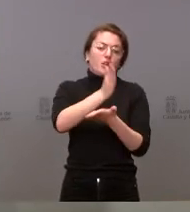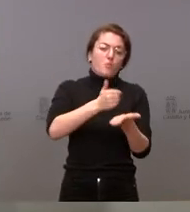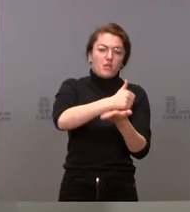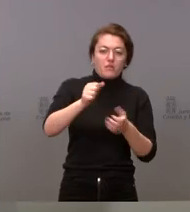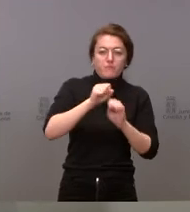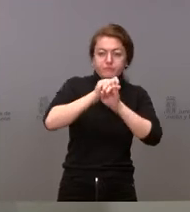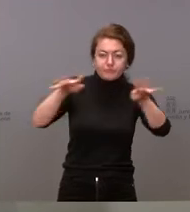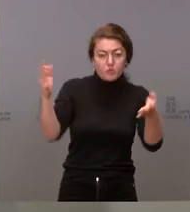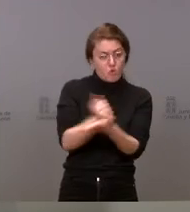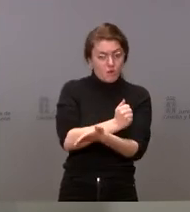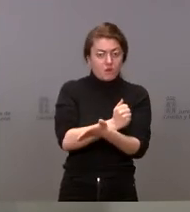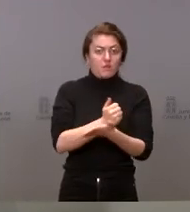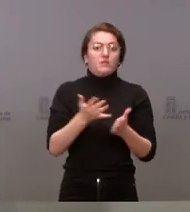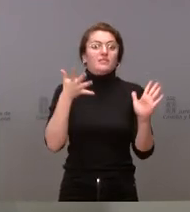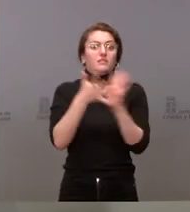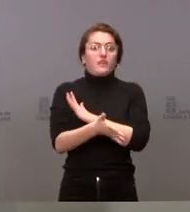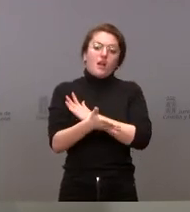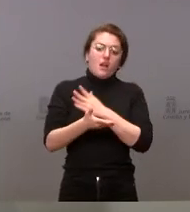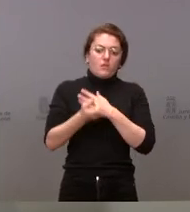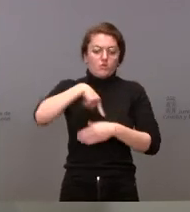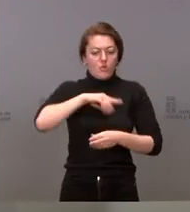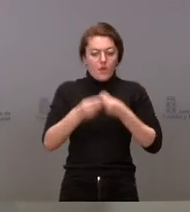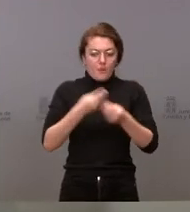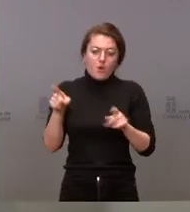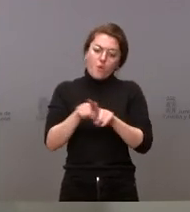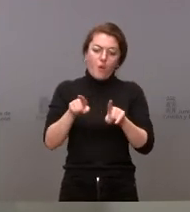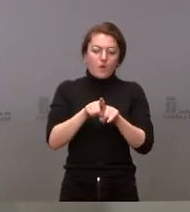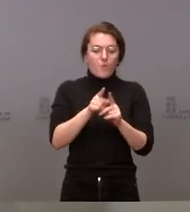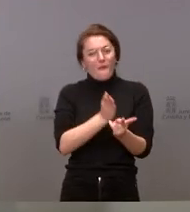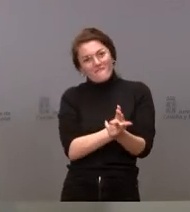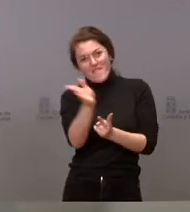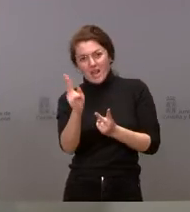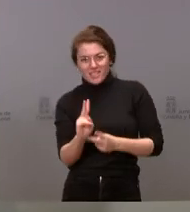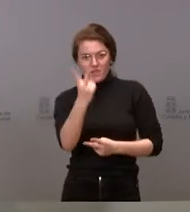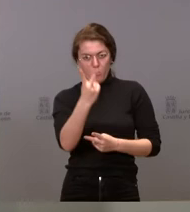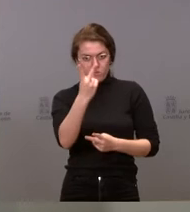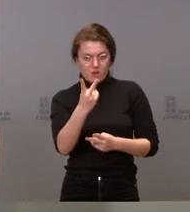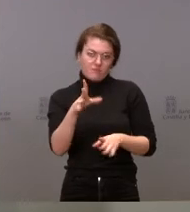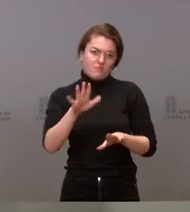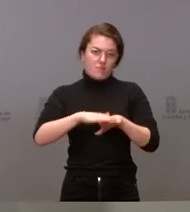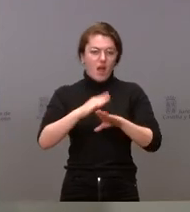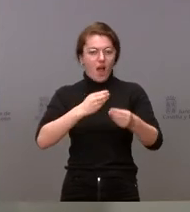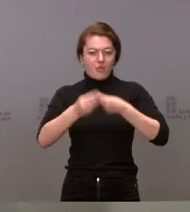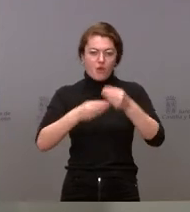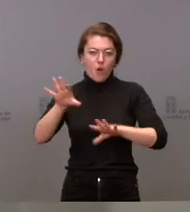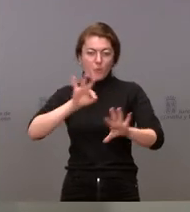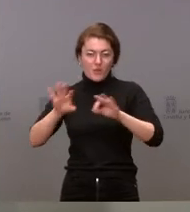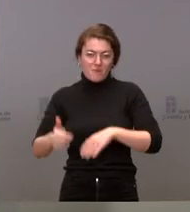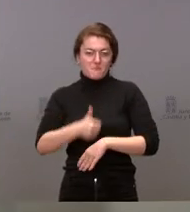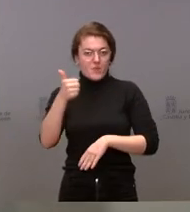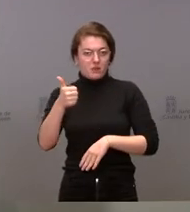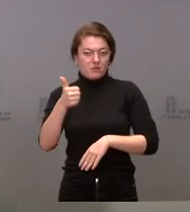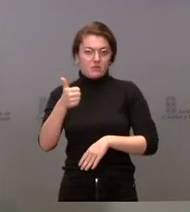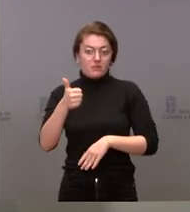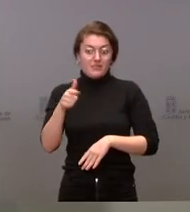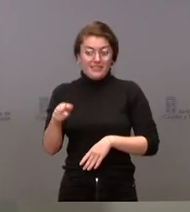haciendo con ello es abrir esta segunda vía que da más opciones más posibilidades y también porque es la vía que da la opción al